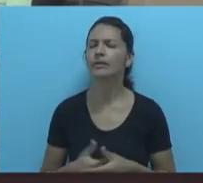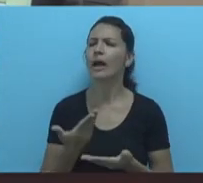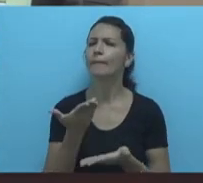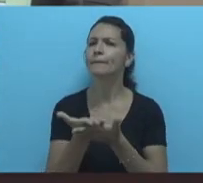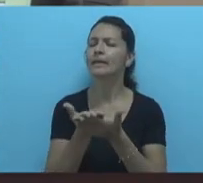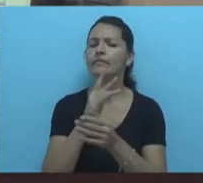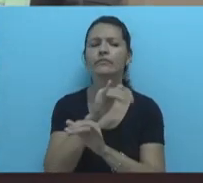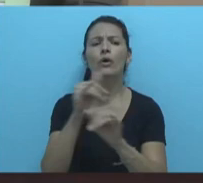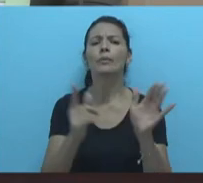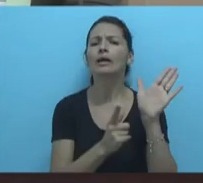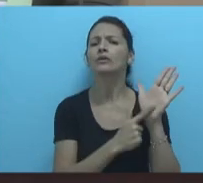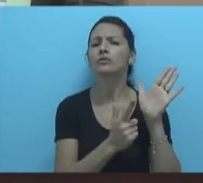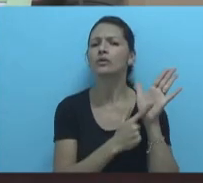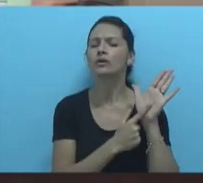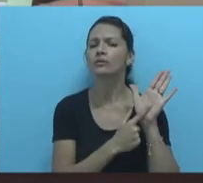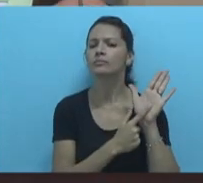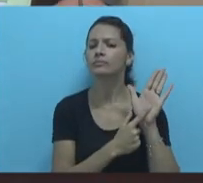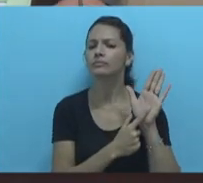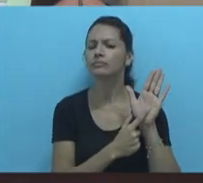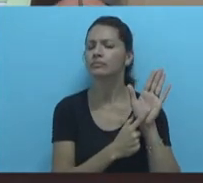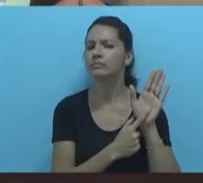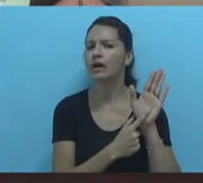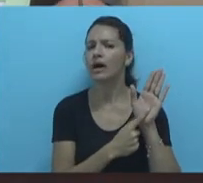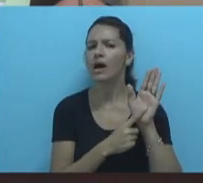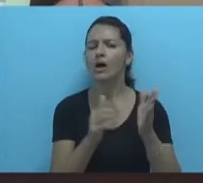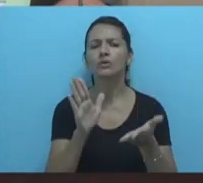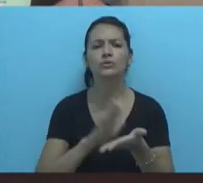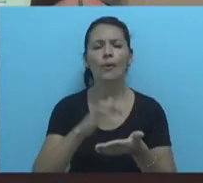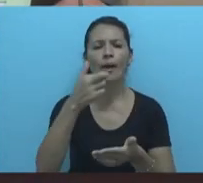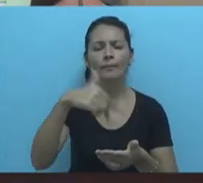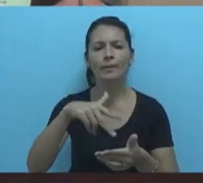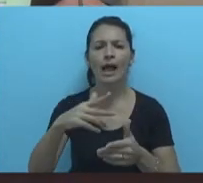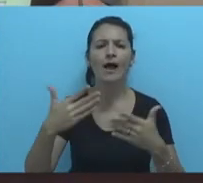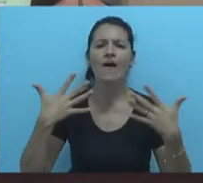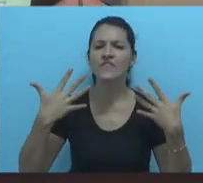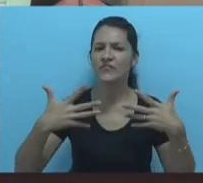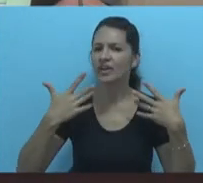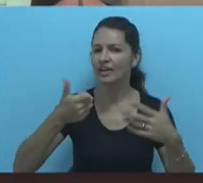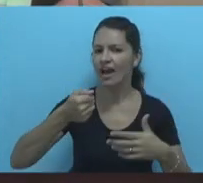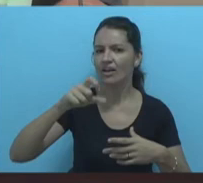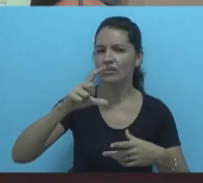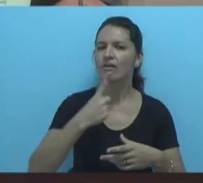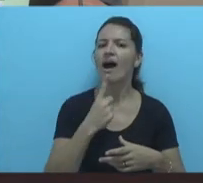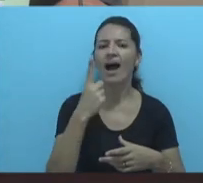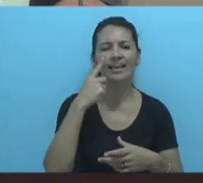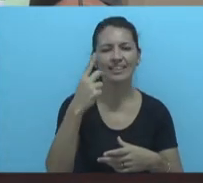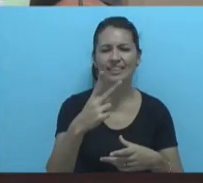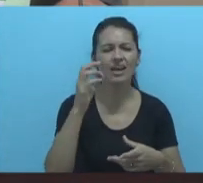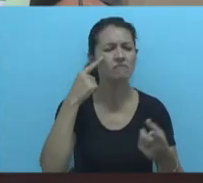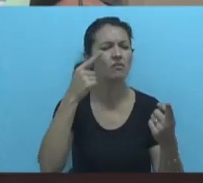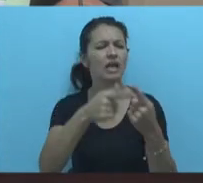que sustentó la implementación del programa Verano Activo durante el mes de enero del 2020. Objetivos,